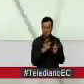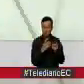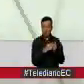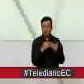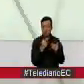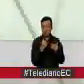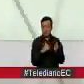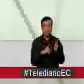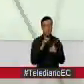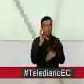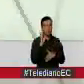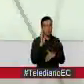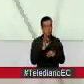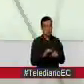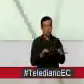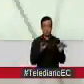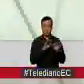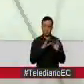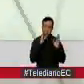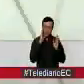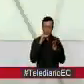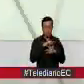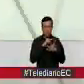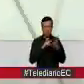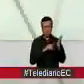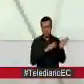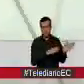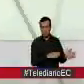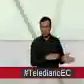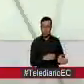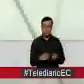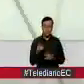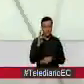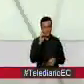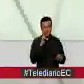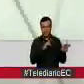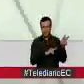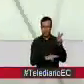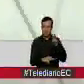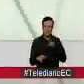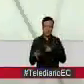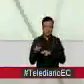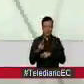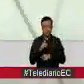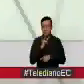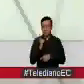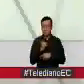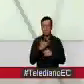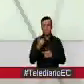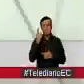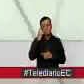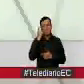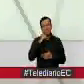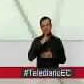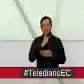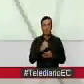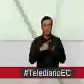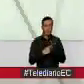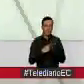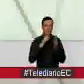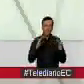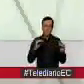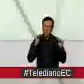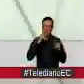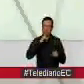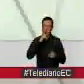con mayor agresividad. Y estos instrumentos prevén eso también. Entonces yo creo que nuevamente el debate tiene que ser de